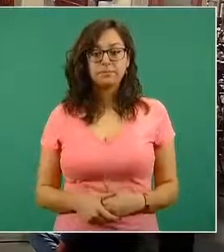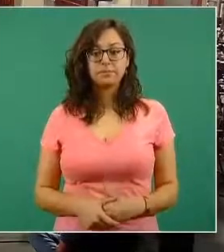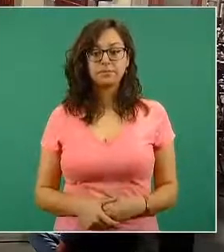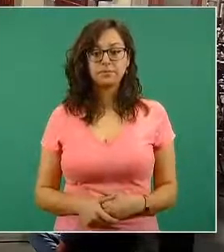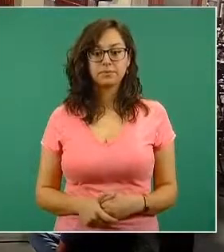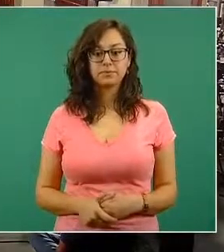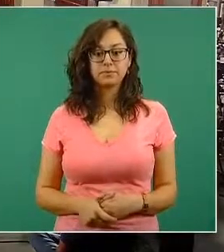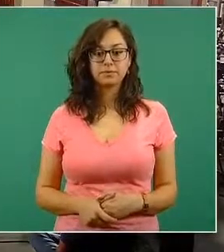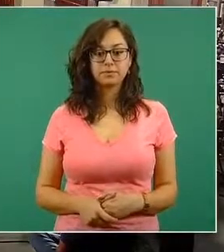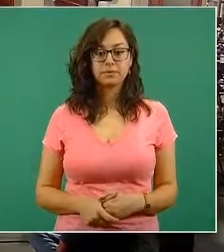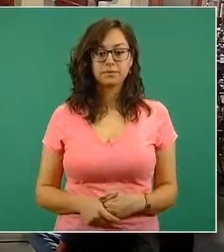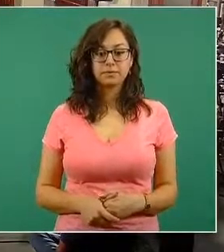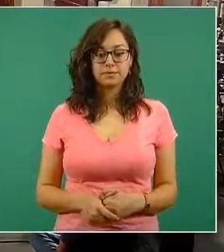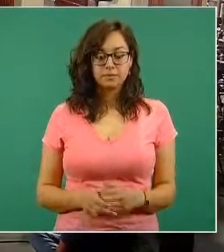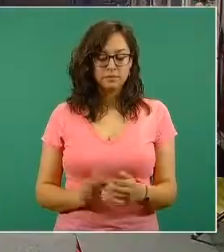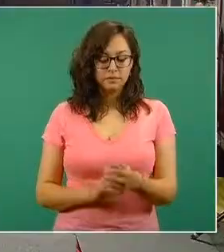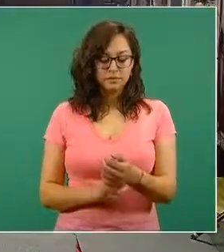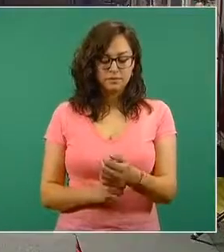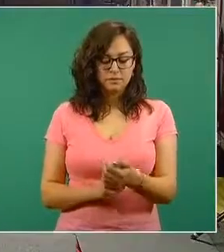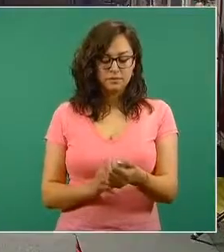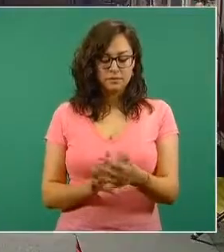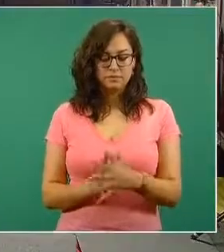Adelante, por favor.